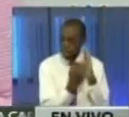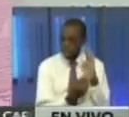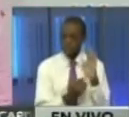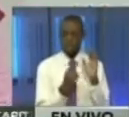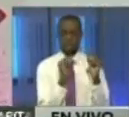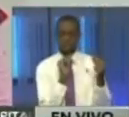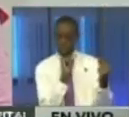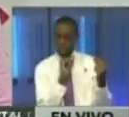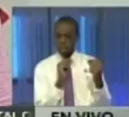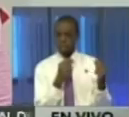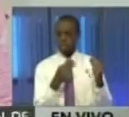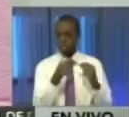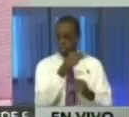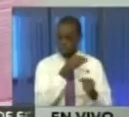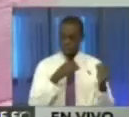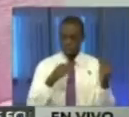aspectos